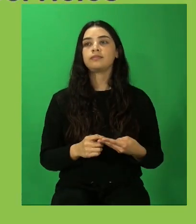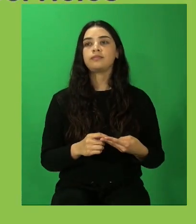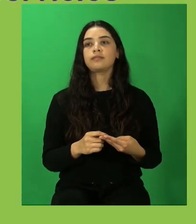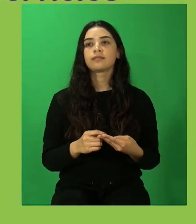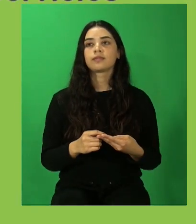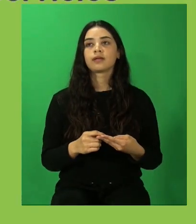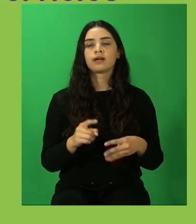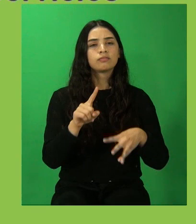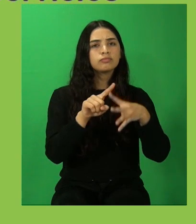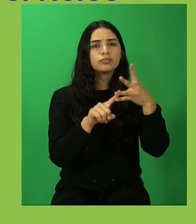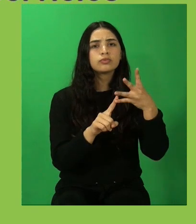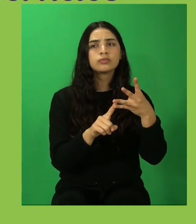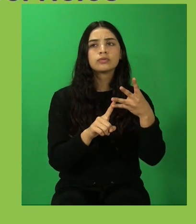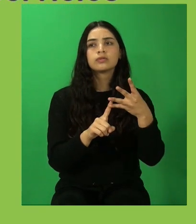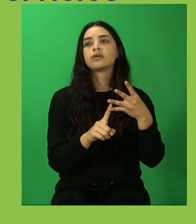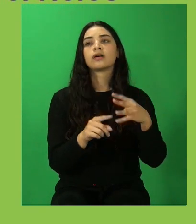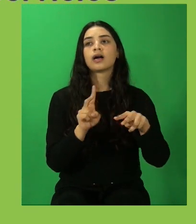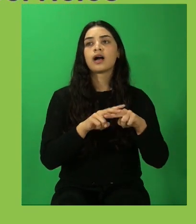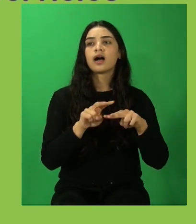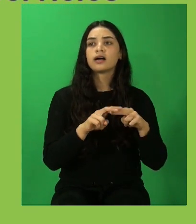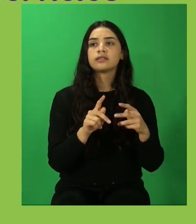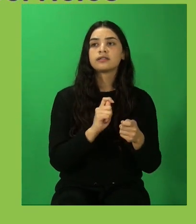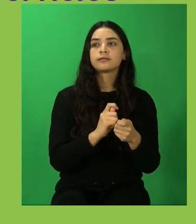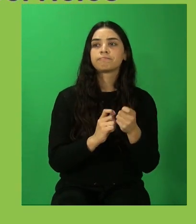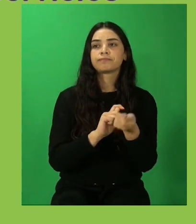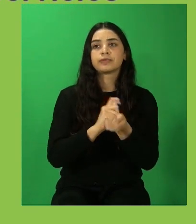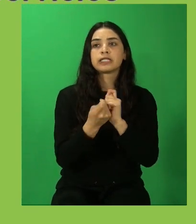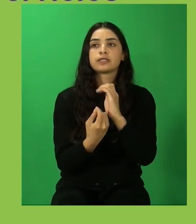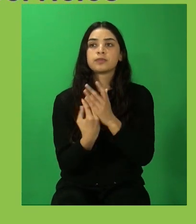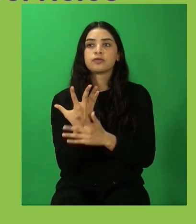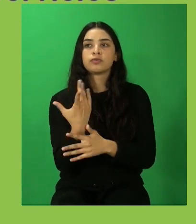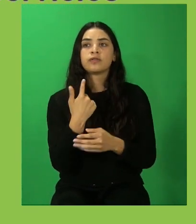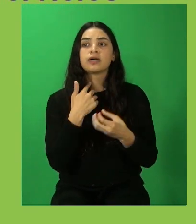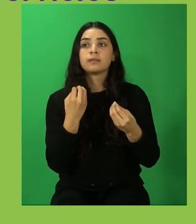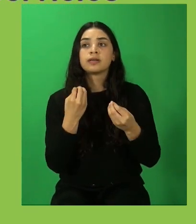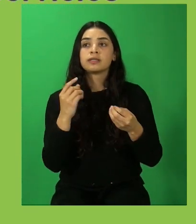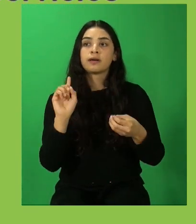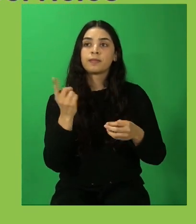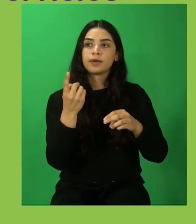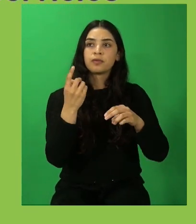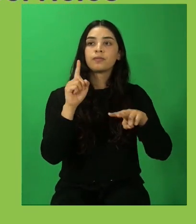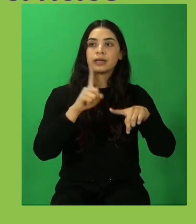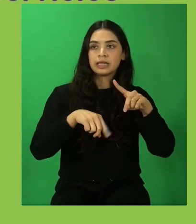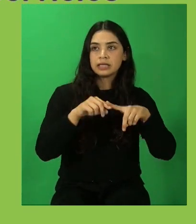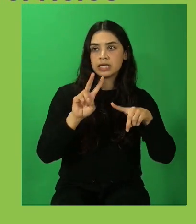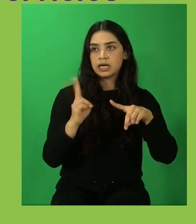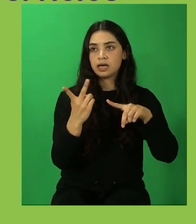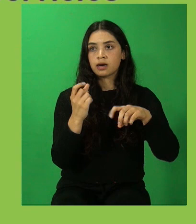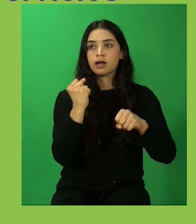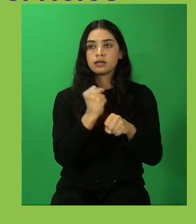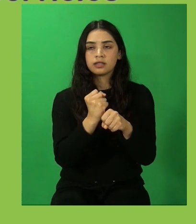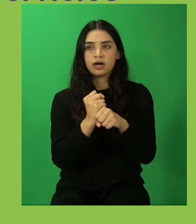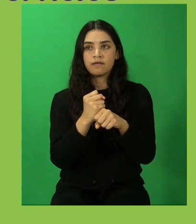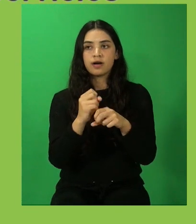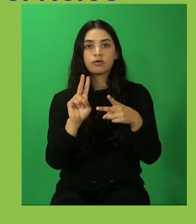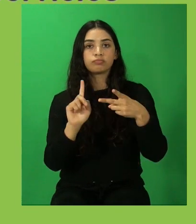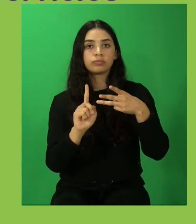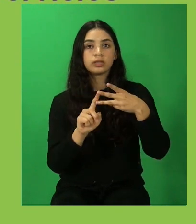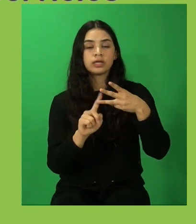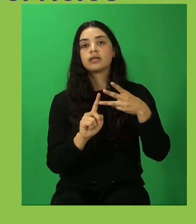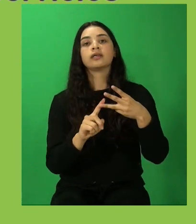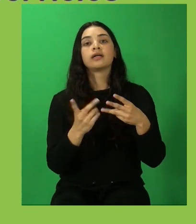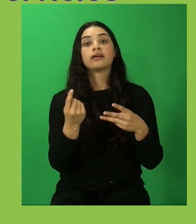los factores de producción? La tierra, el trabajo y el capital. ¿Ya? De esos tres se obtienen los